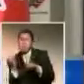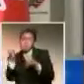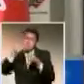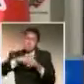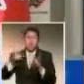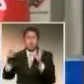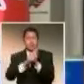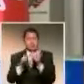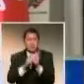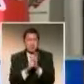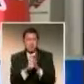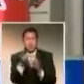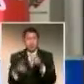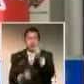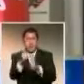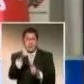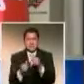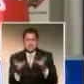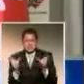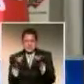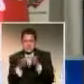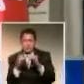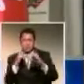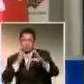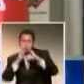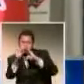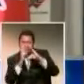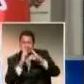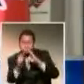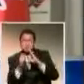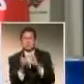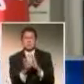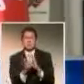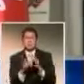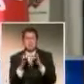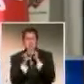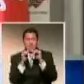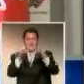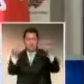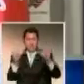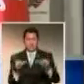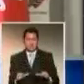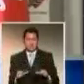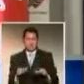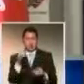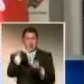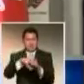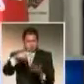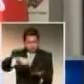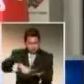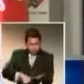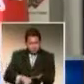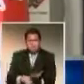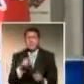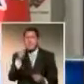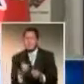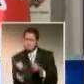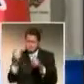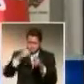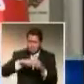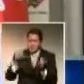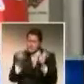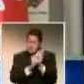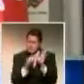incorporación de un testigo por candidato en la sala de transmisión del sistema de información al elector, la incorporación